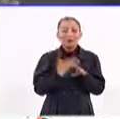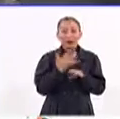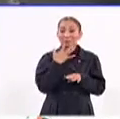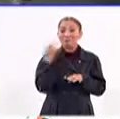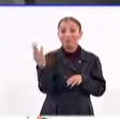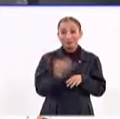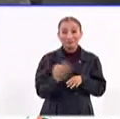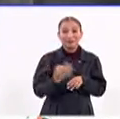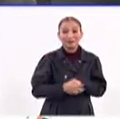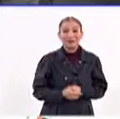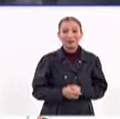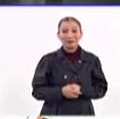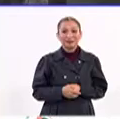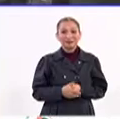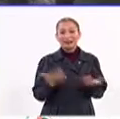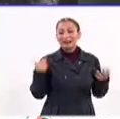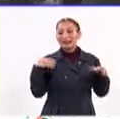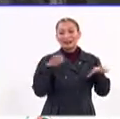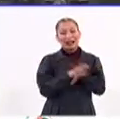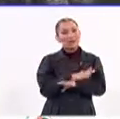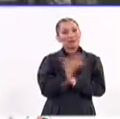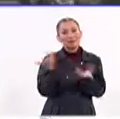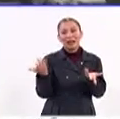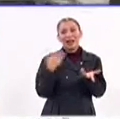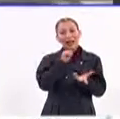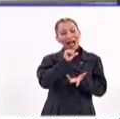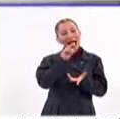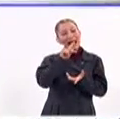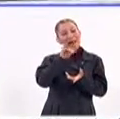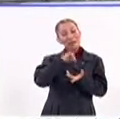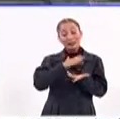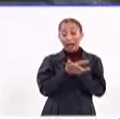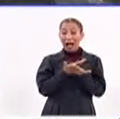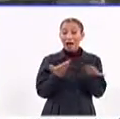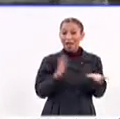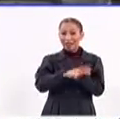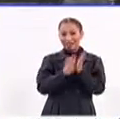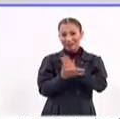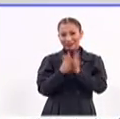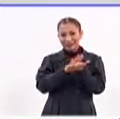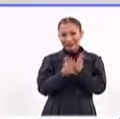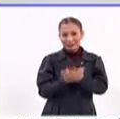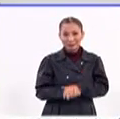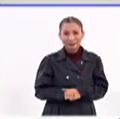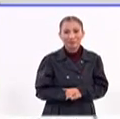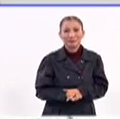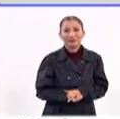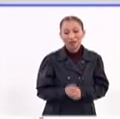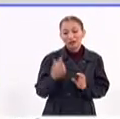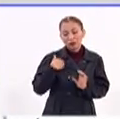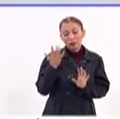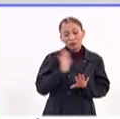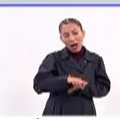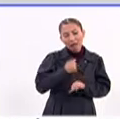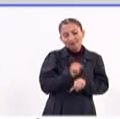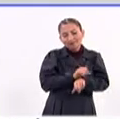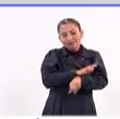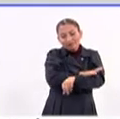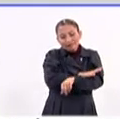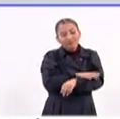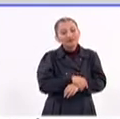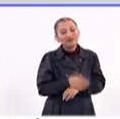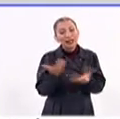muy rica. Sí. Y cambié las arepas por las tortillas. Y creo que lo que más me